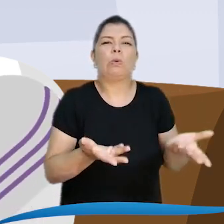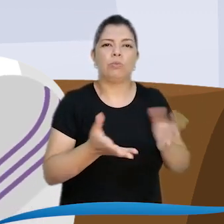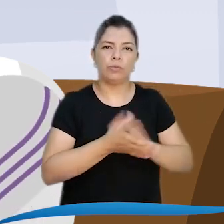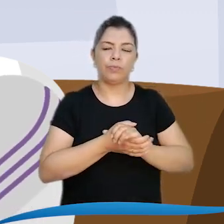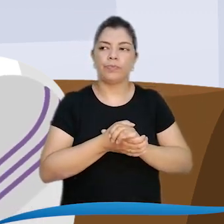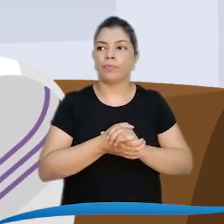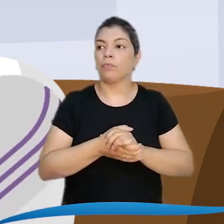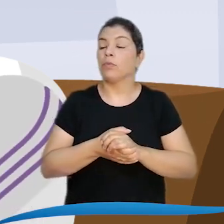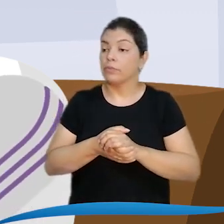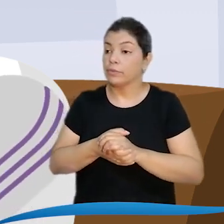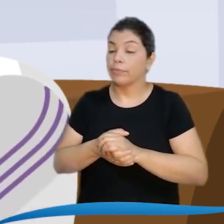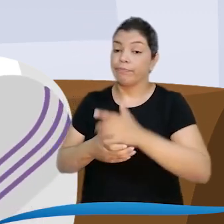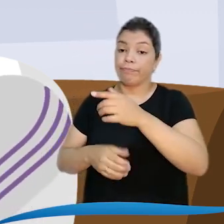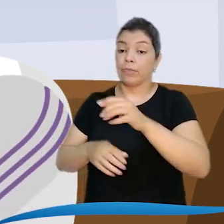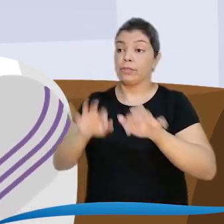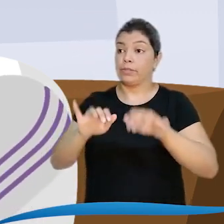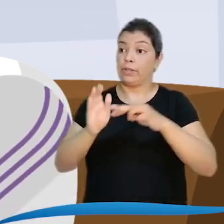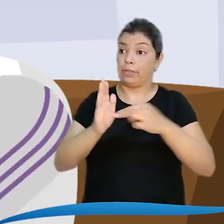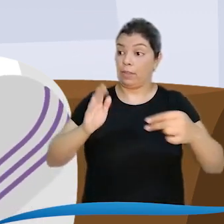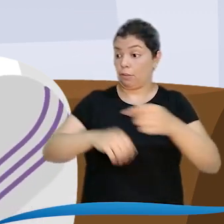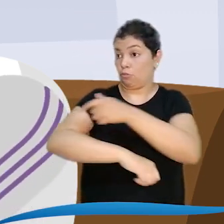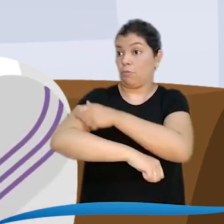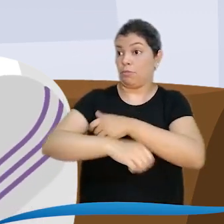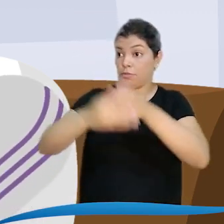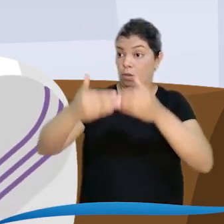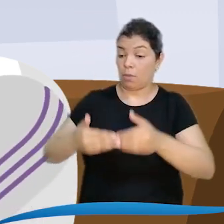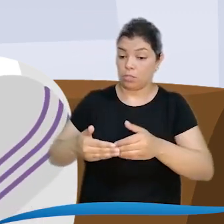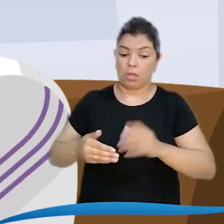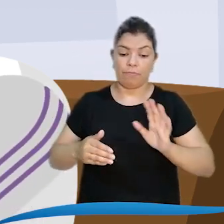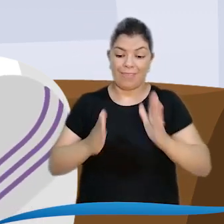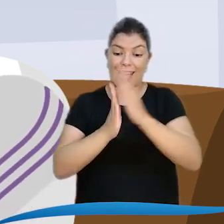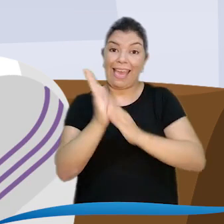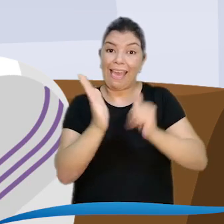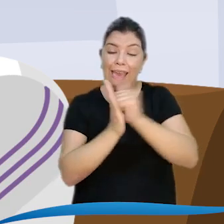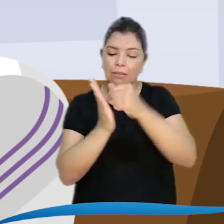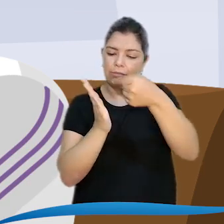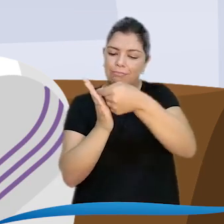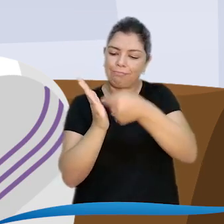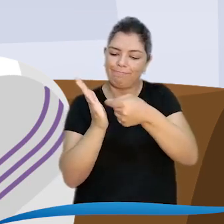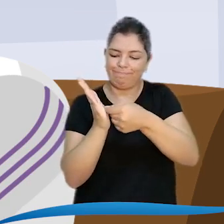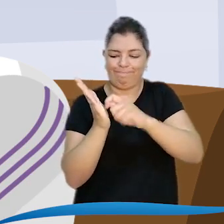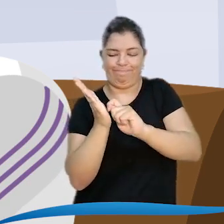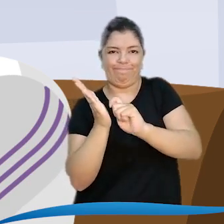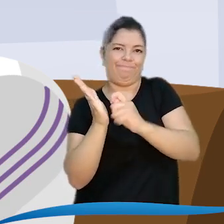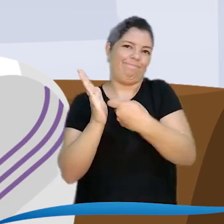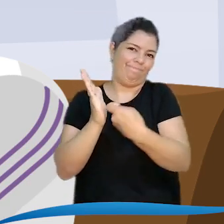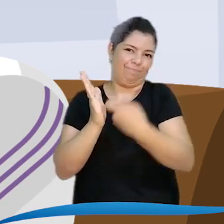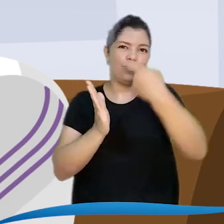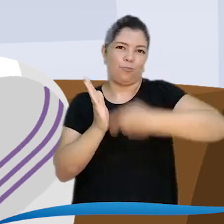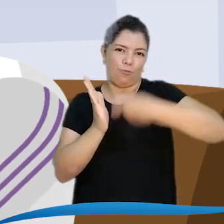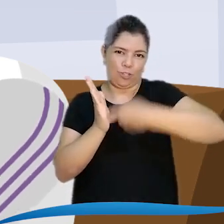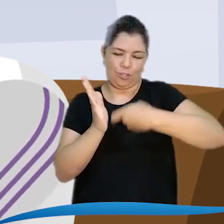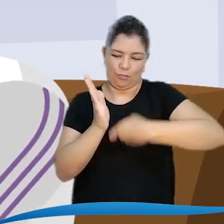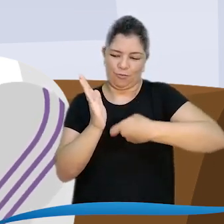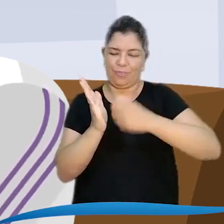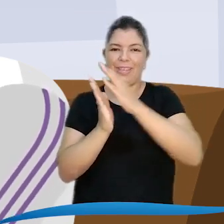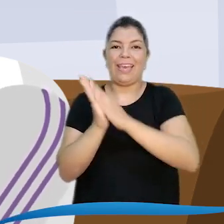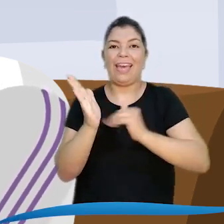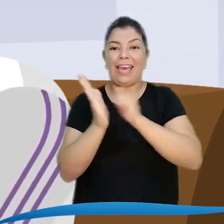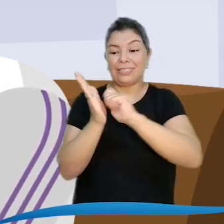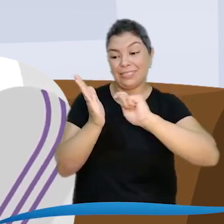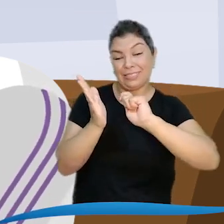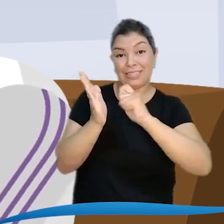7, en donde la Secretaría Técnica del Comité Municipal o Local de Discapacidad realiza el ajuste al acta de candidatos